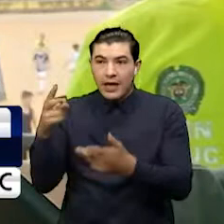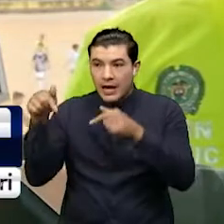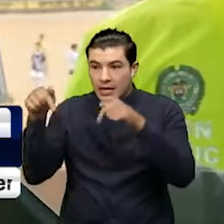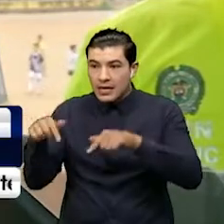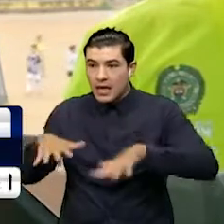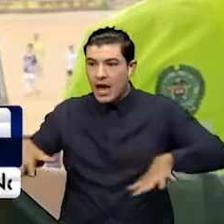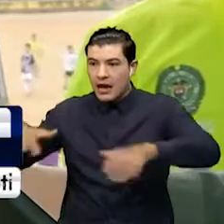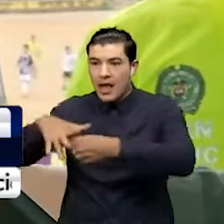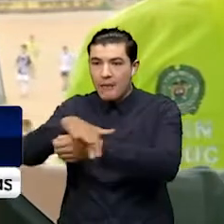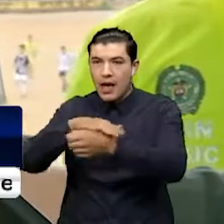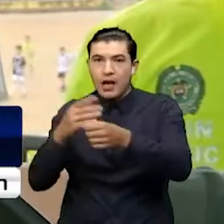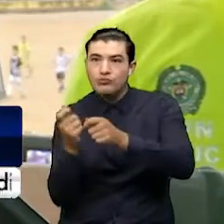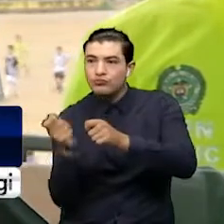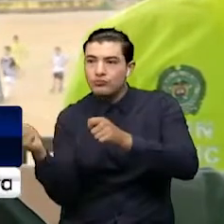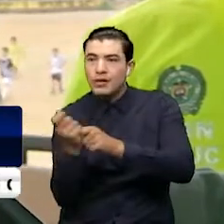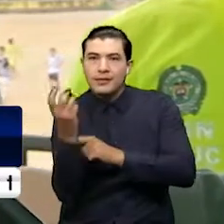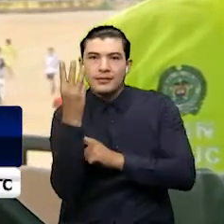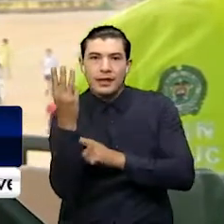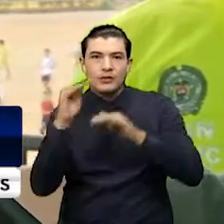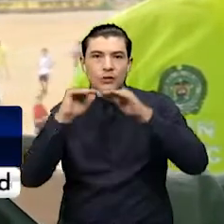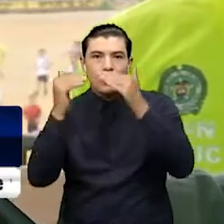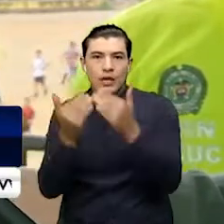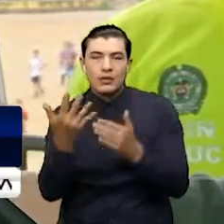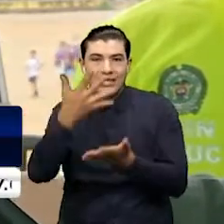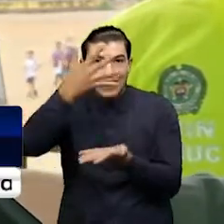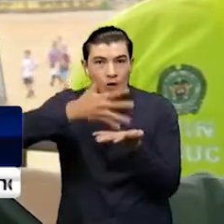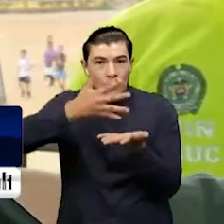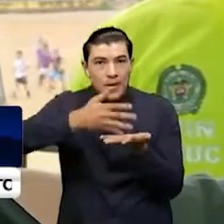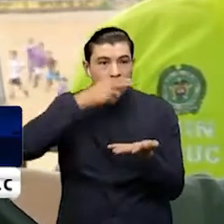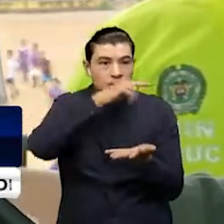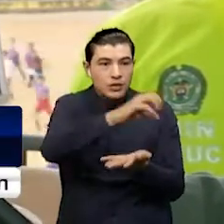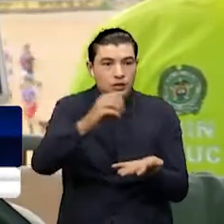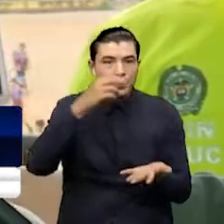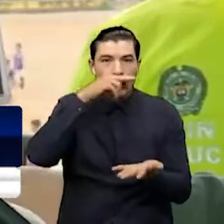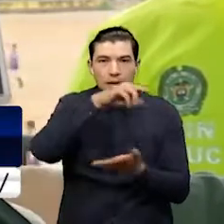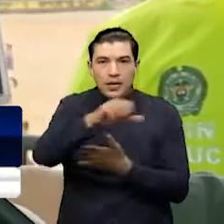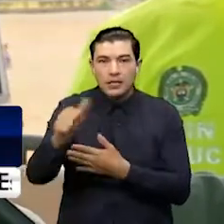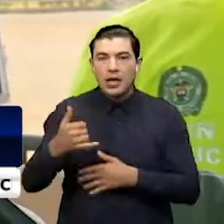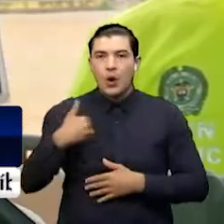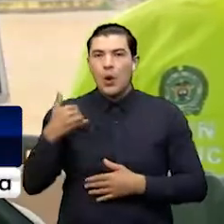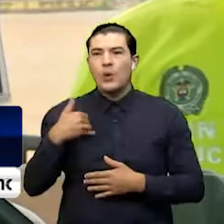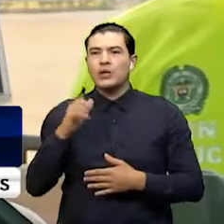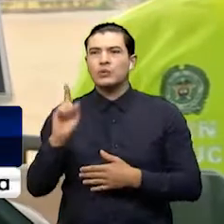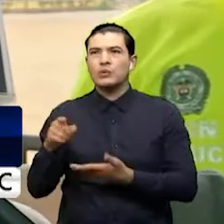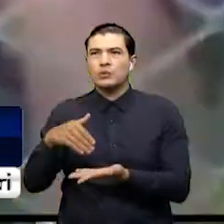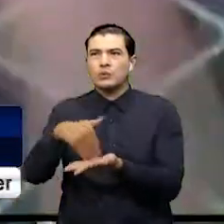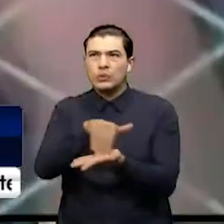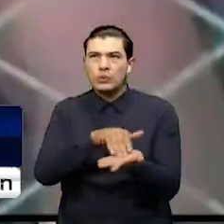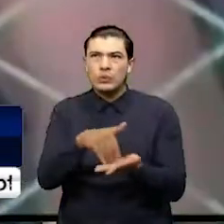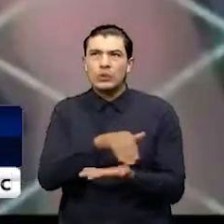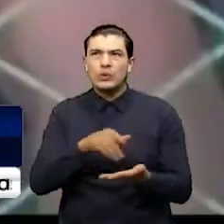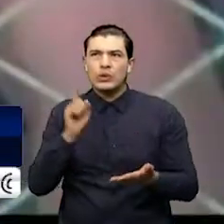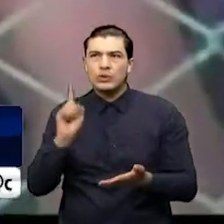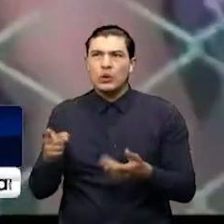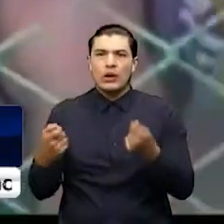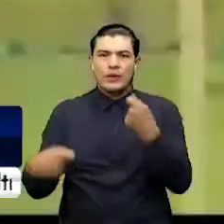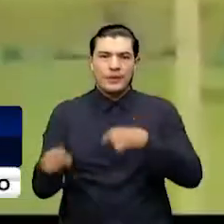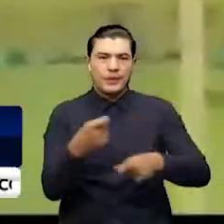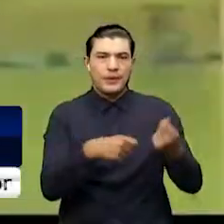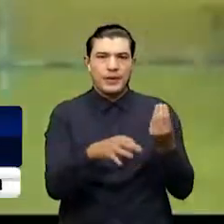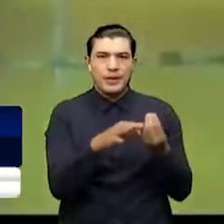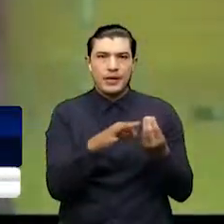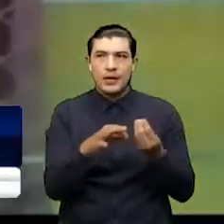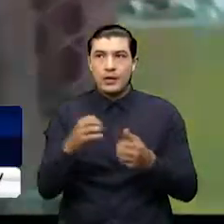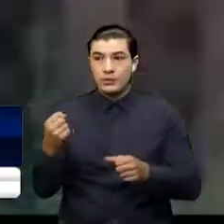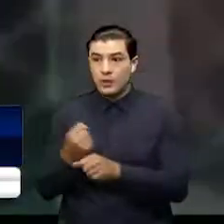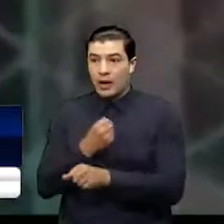donde convergen tres colegios con cinco mil niños niñas y adolescentes que se hacían vulnerables a este expendio un trabajo